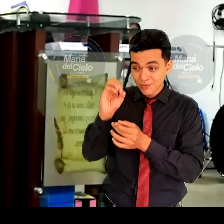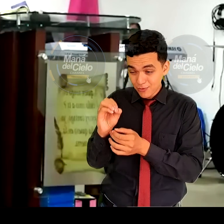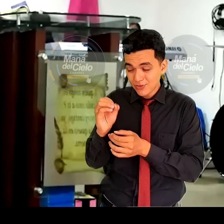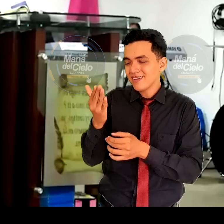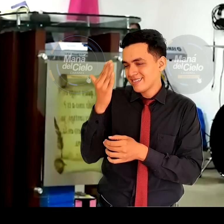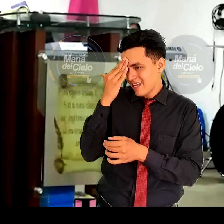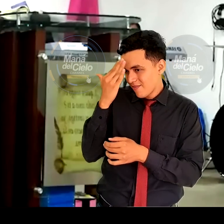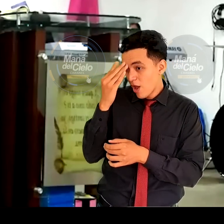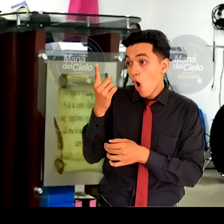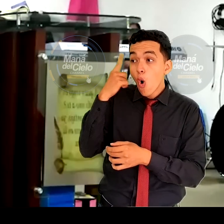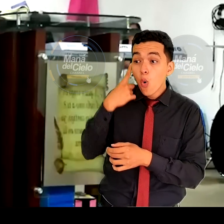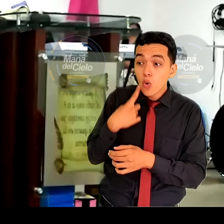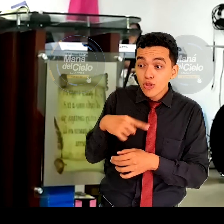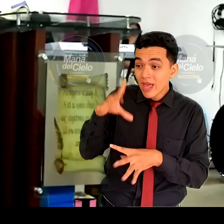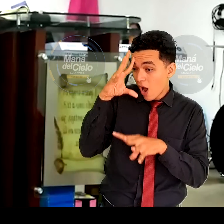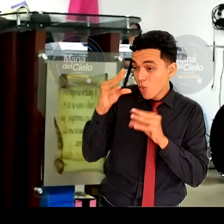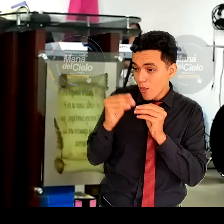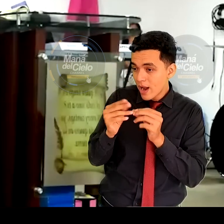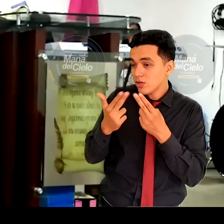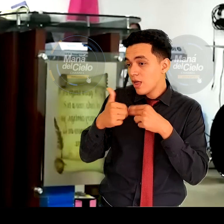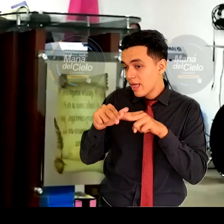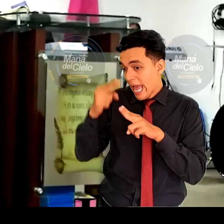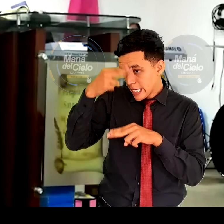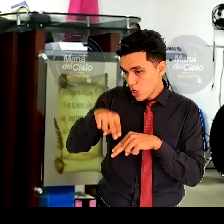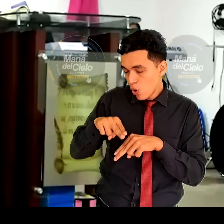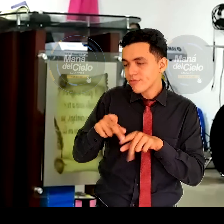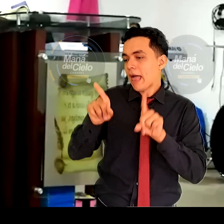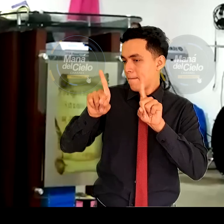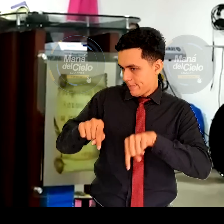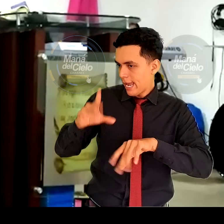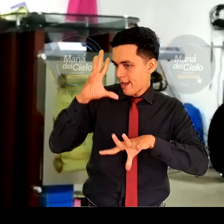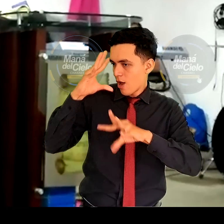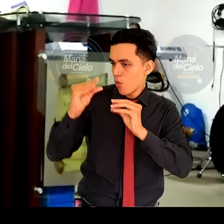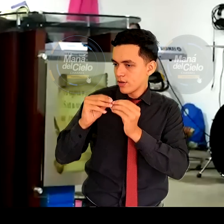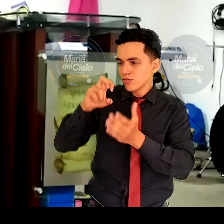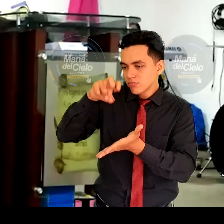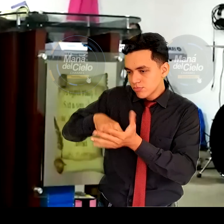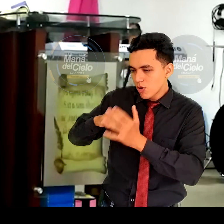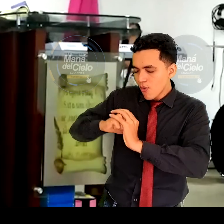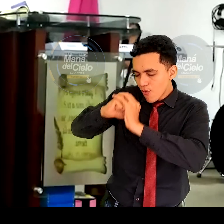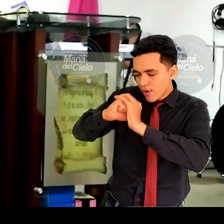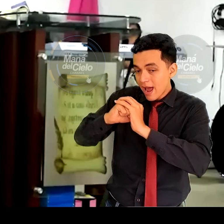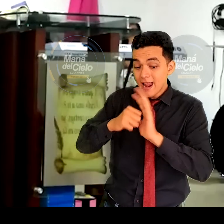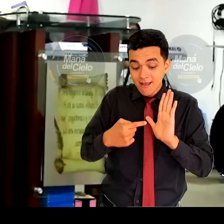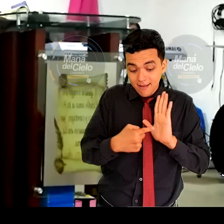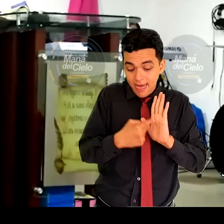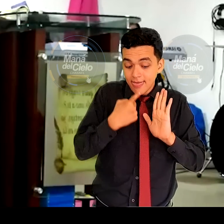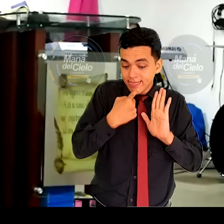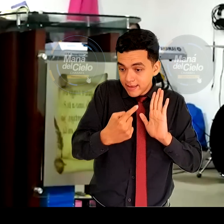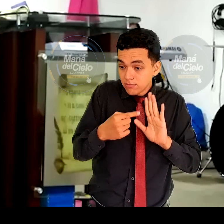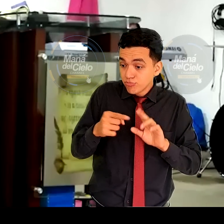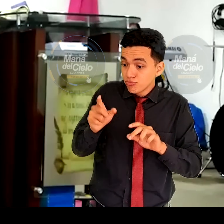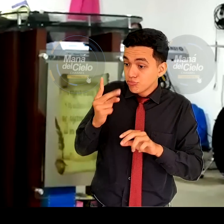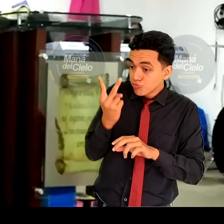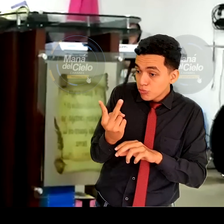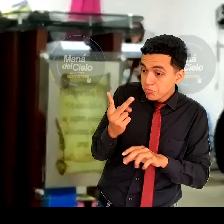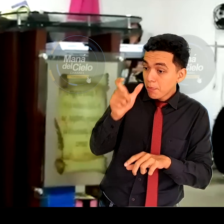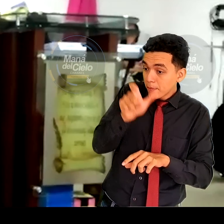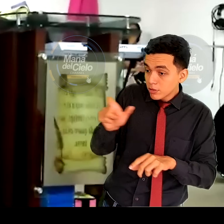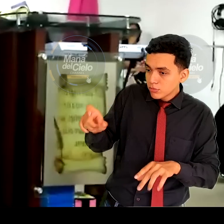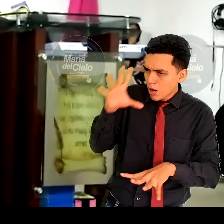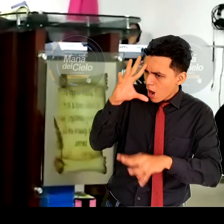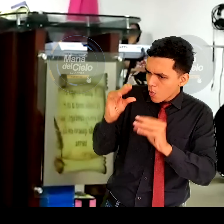engendrarlo y para concebirlo, únanse en oración. La Biblia dice que si 2 en la tierra se ponen de acuerdo para pedir algo que entiendan, lo recibirán. Y Dios dijo un día a